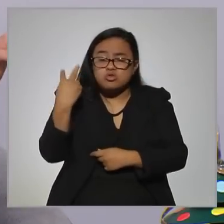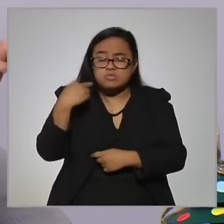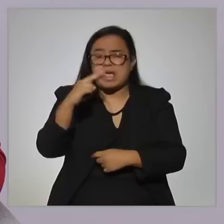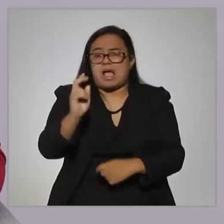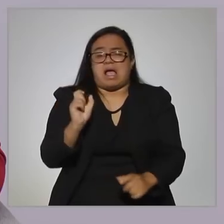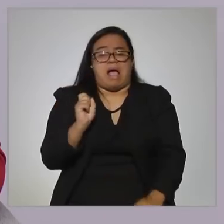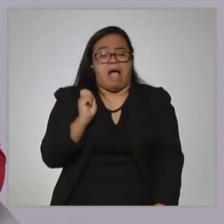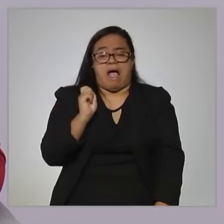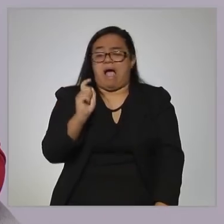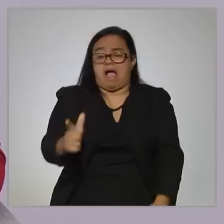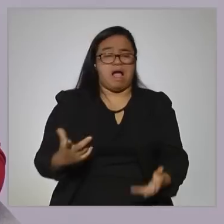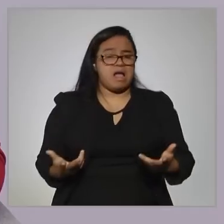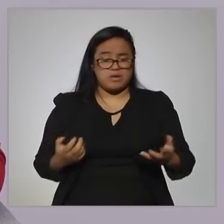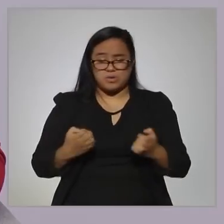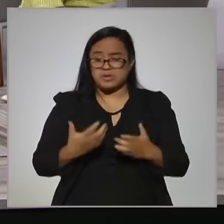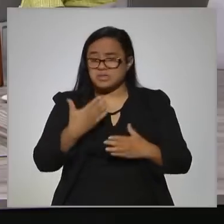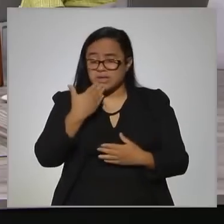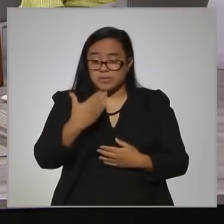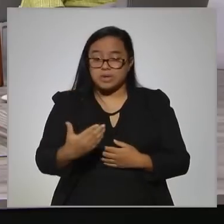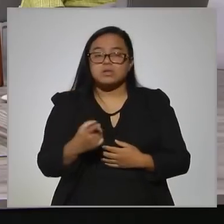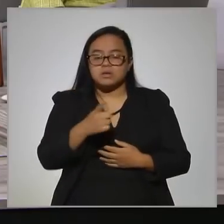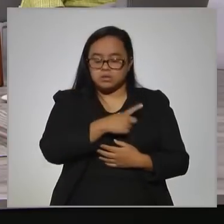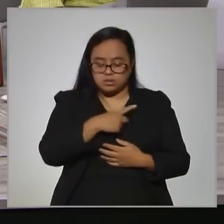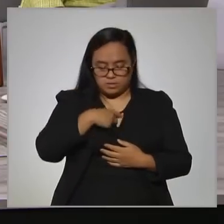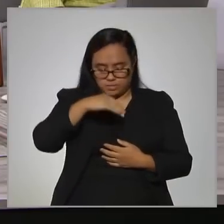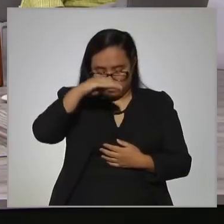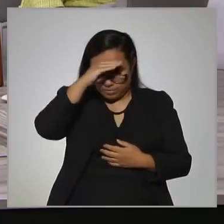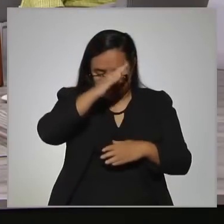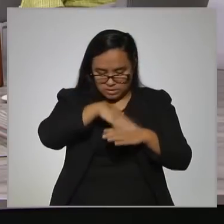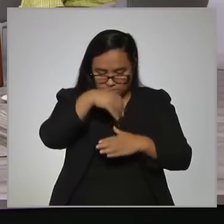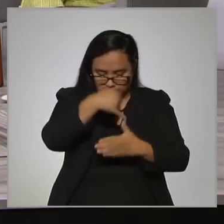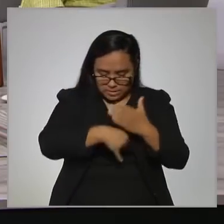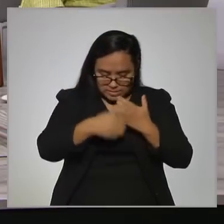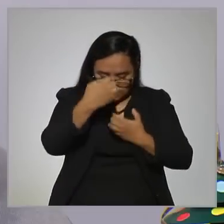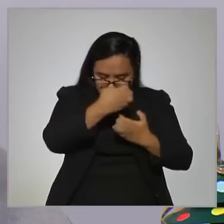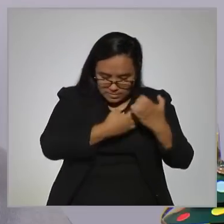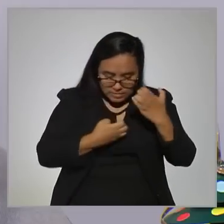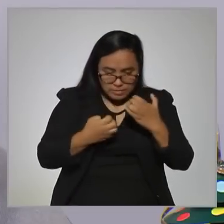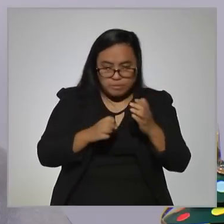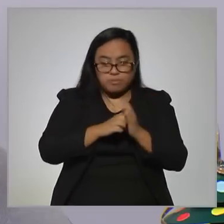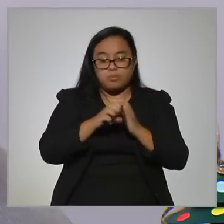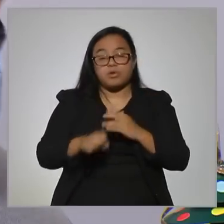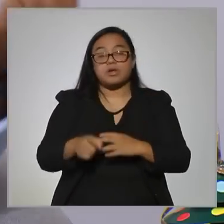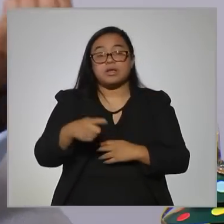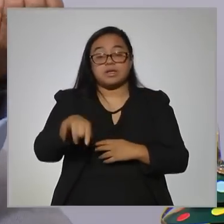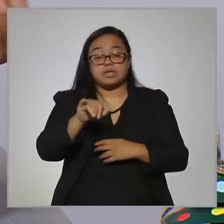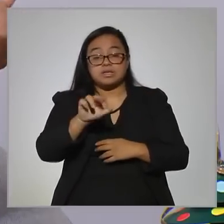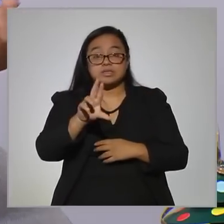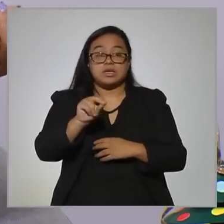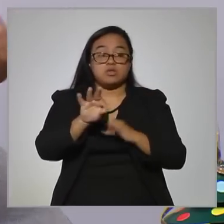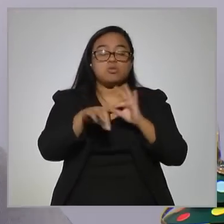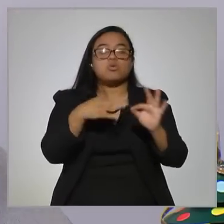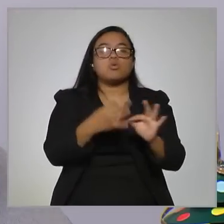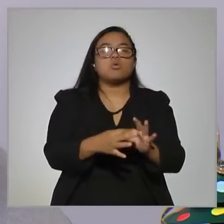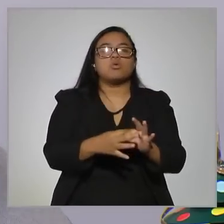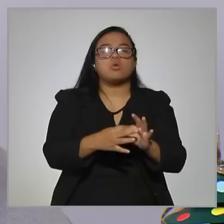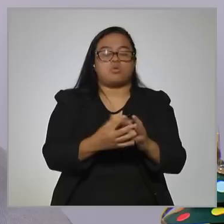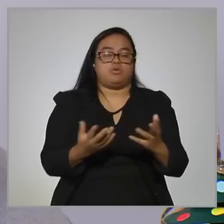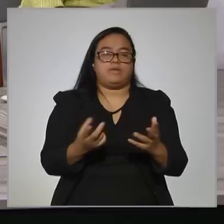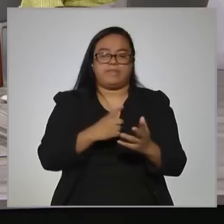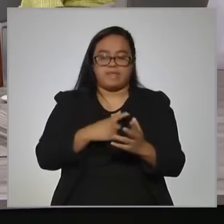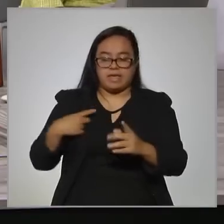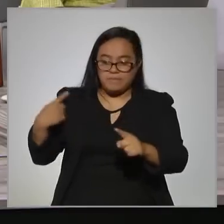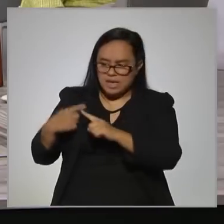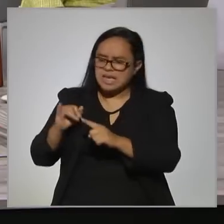algo, ¿no? Entonces Claro. es visualizar esa parte y tal vez no ver qué tanto no conseguimos, sino lo que sí logramos. ¿no? Claro, Sí.